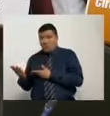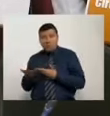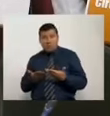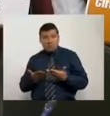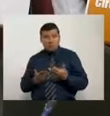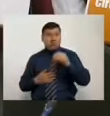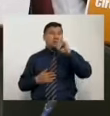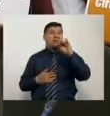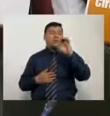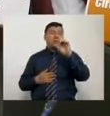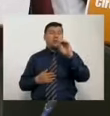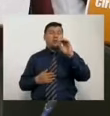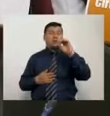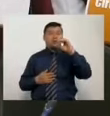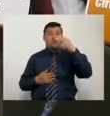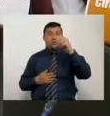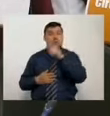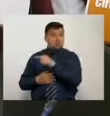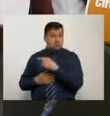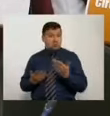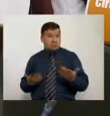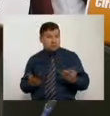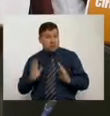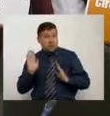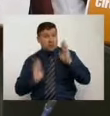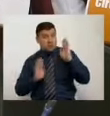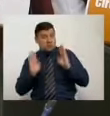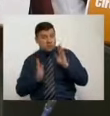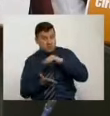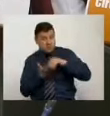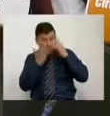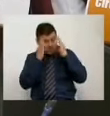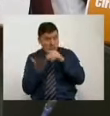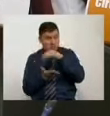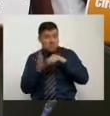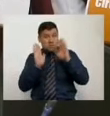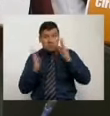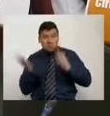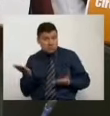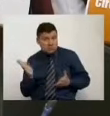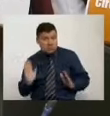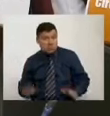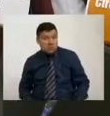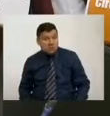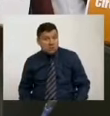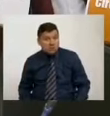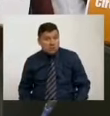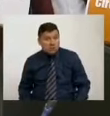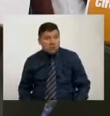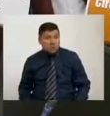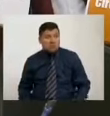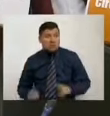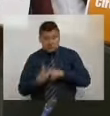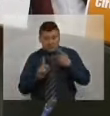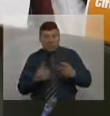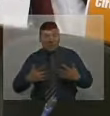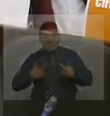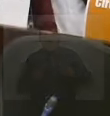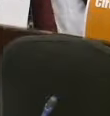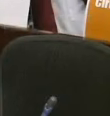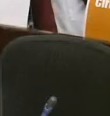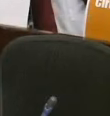Ximena Ochoa es candidata del Centro Democrático. No es solamente víctima, sino una